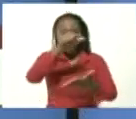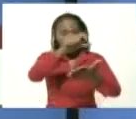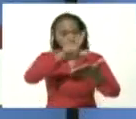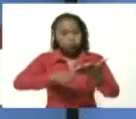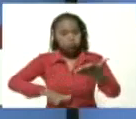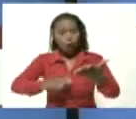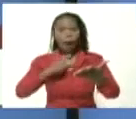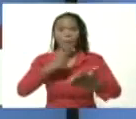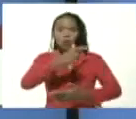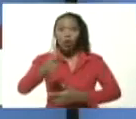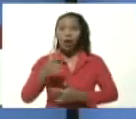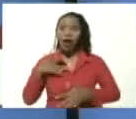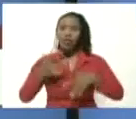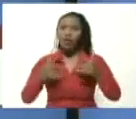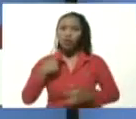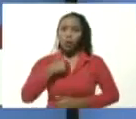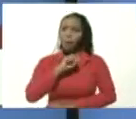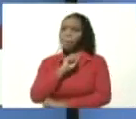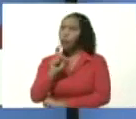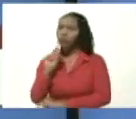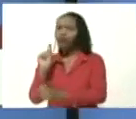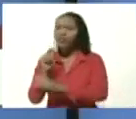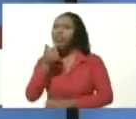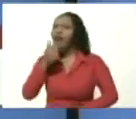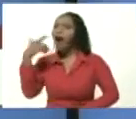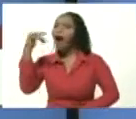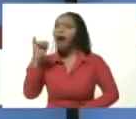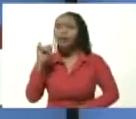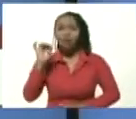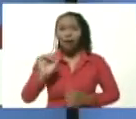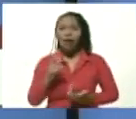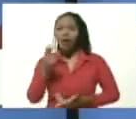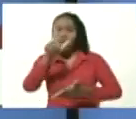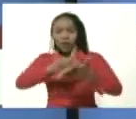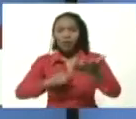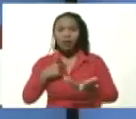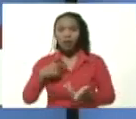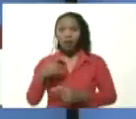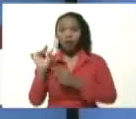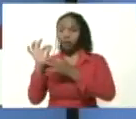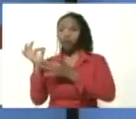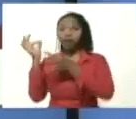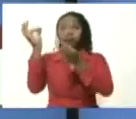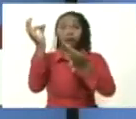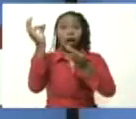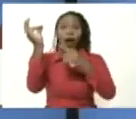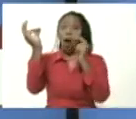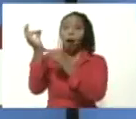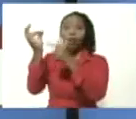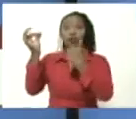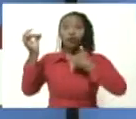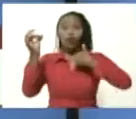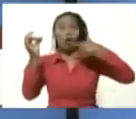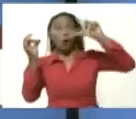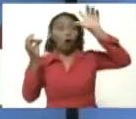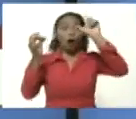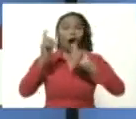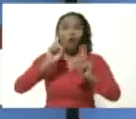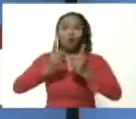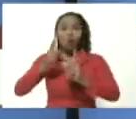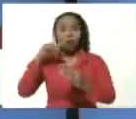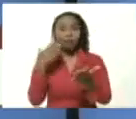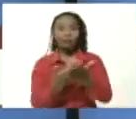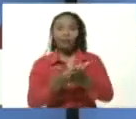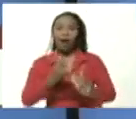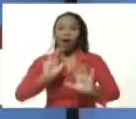los actos yo preguntaba, ¿quién tiene su lista? Y la gente sacaba su lista, su foto, ahí están las fotos, están las evidencias. Pues la